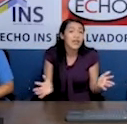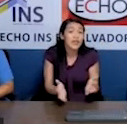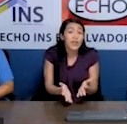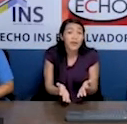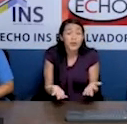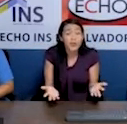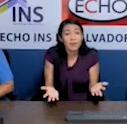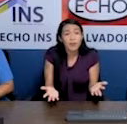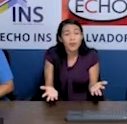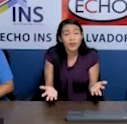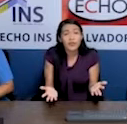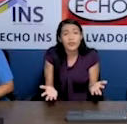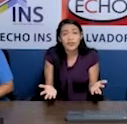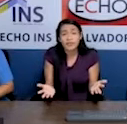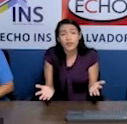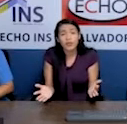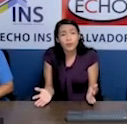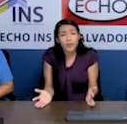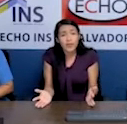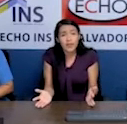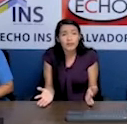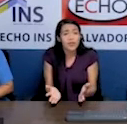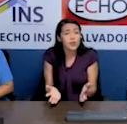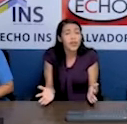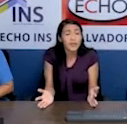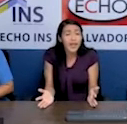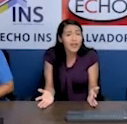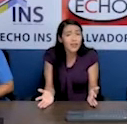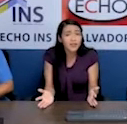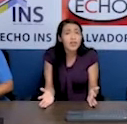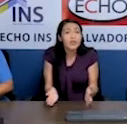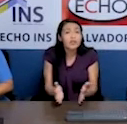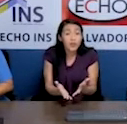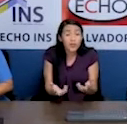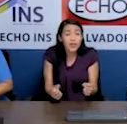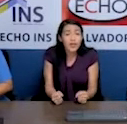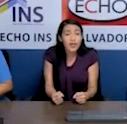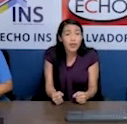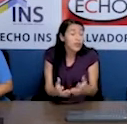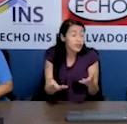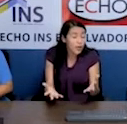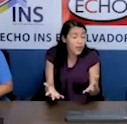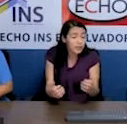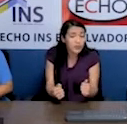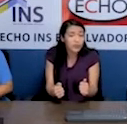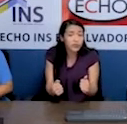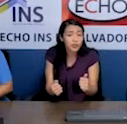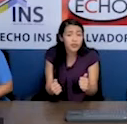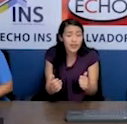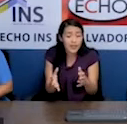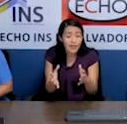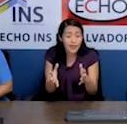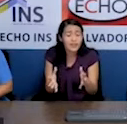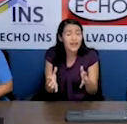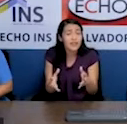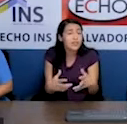hacer. Por ejemplo, los cánceres de células no pequeñas y los germinales o linfomas, perdón,